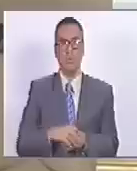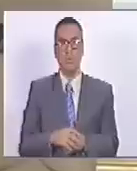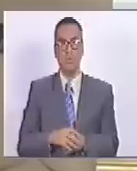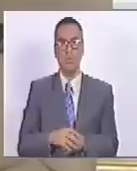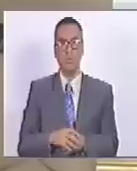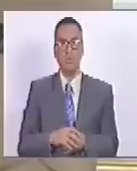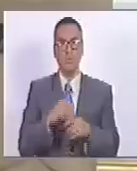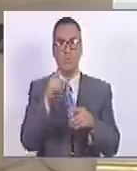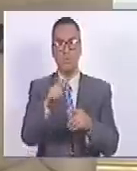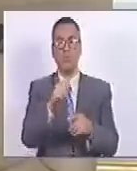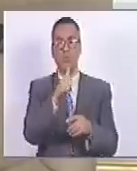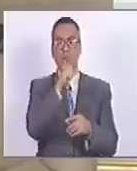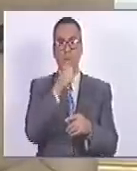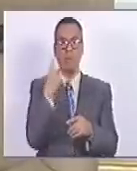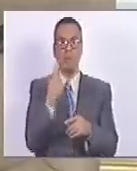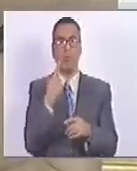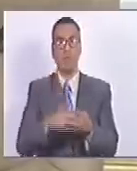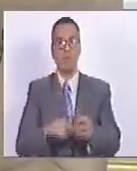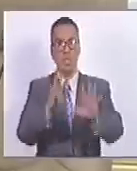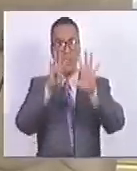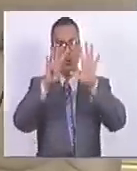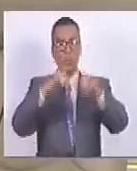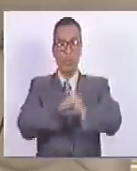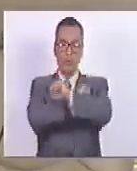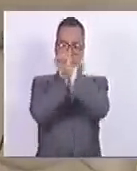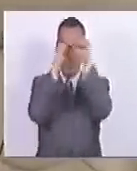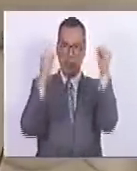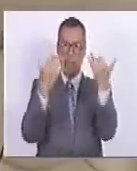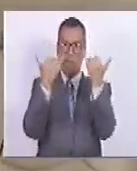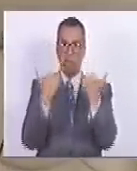Un borracho, a las 9 de la mañana ya está rascado.